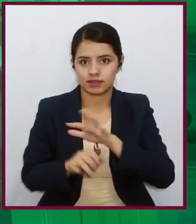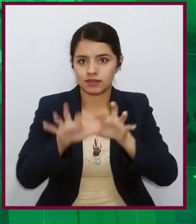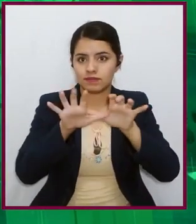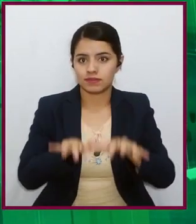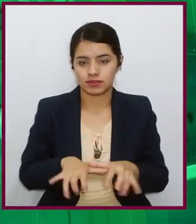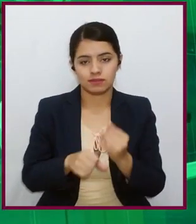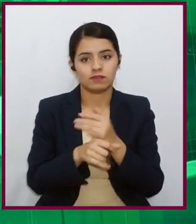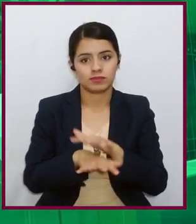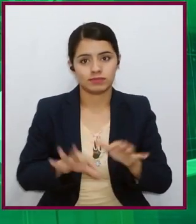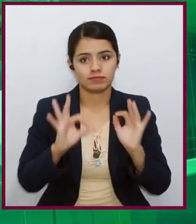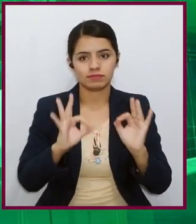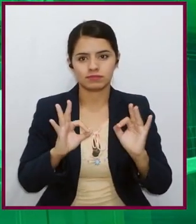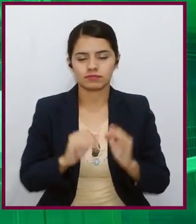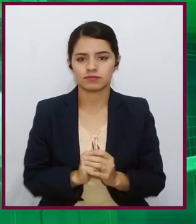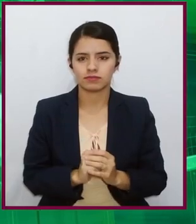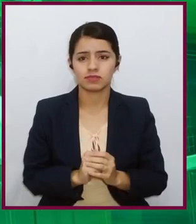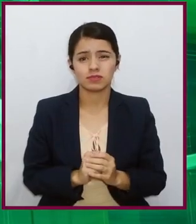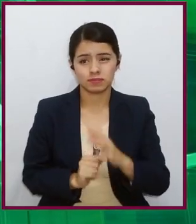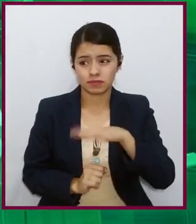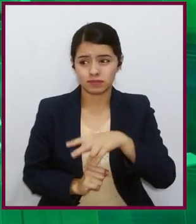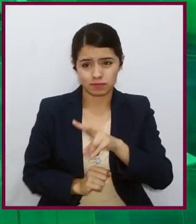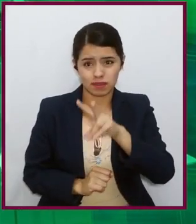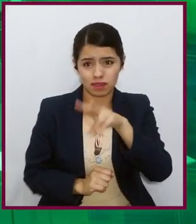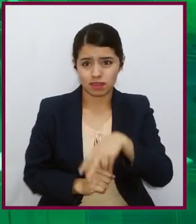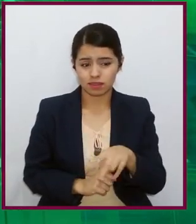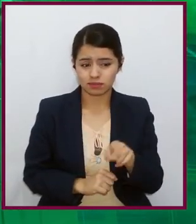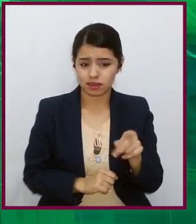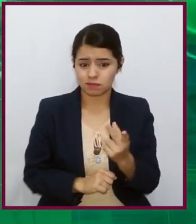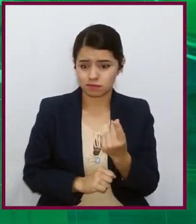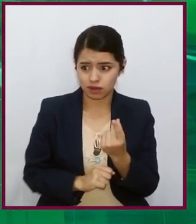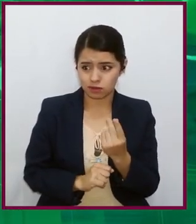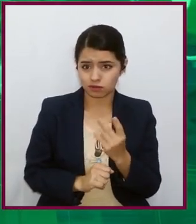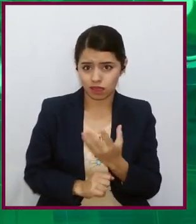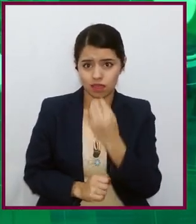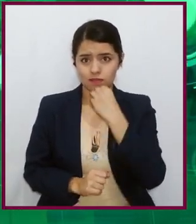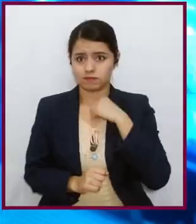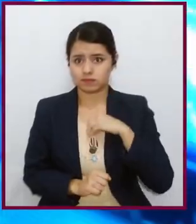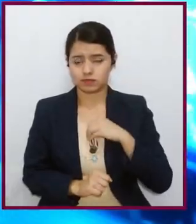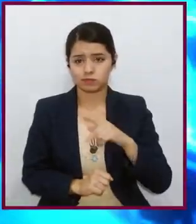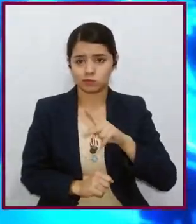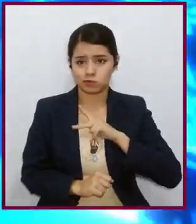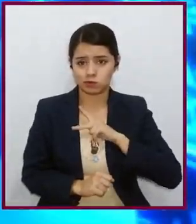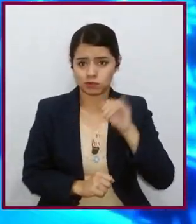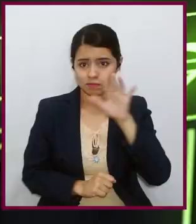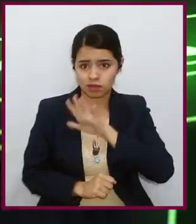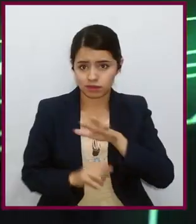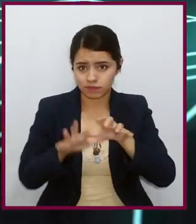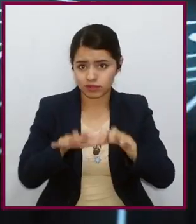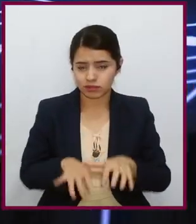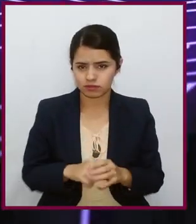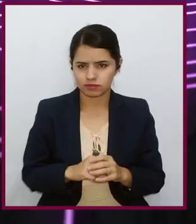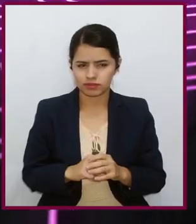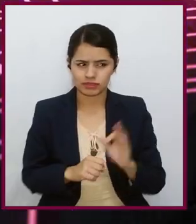¡Órale! Súper fácil. Oye, yo estaba viendo otra. Se llama Magic Pictochart.